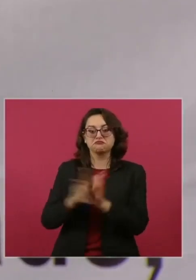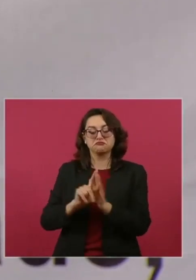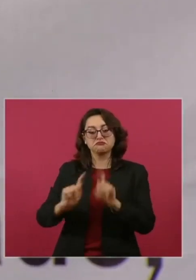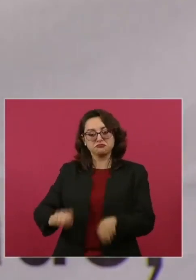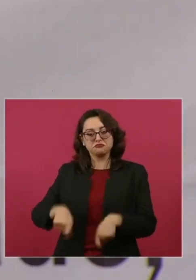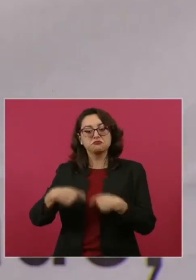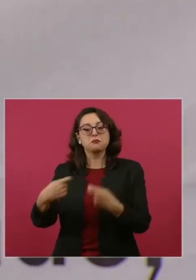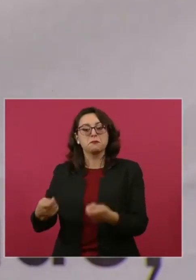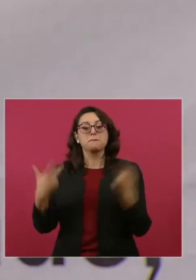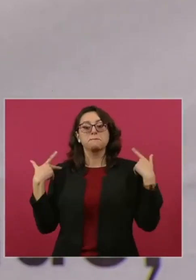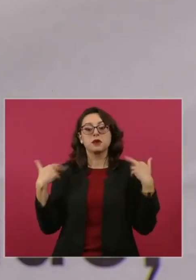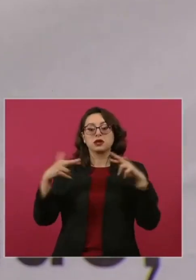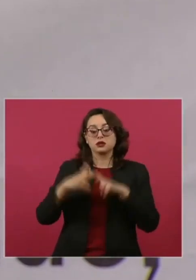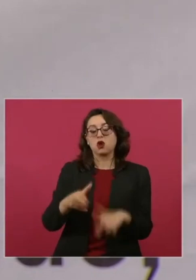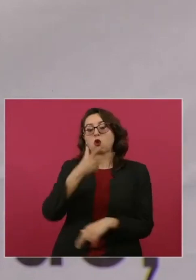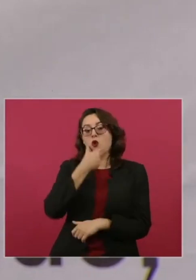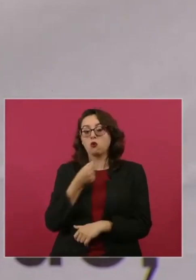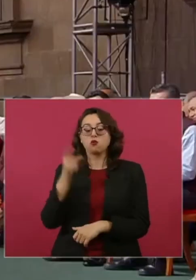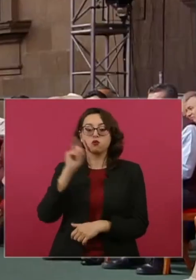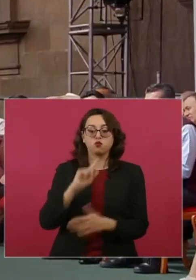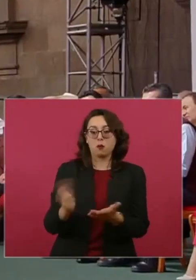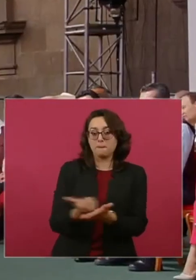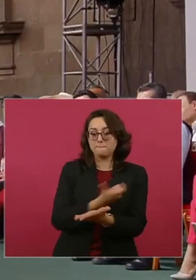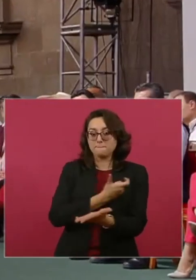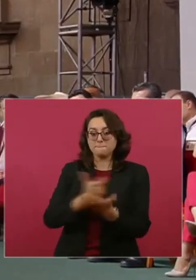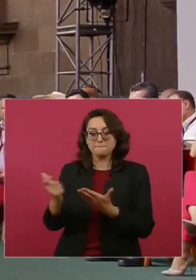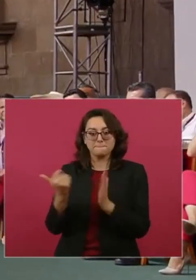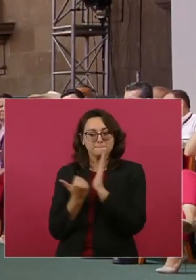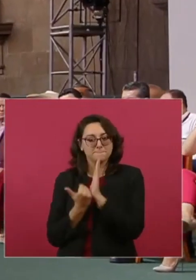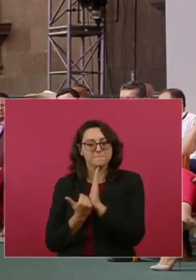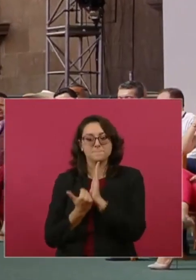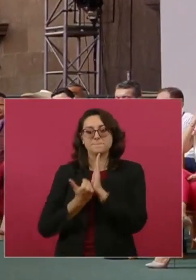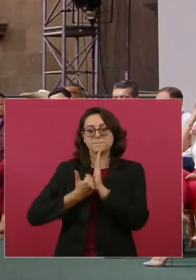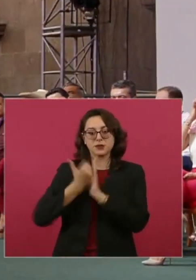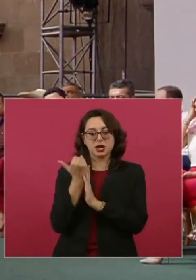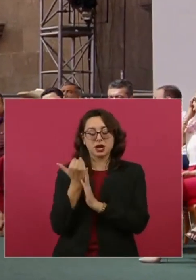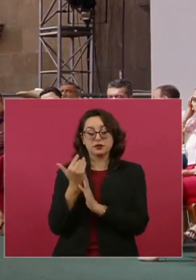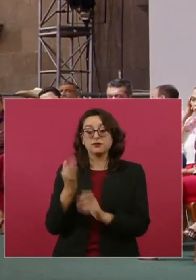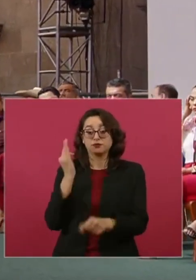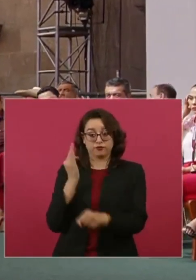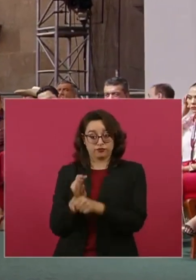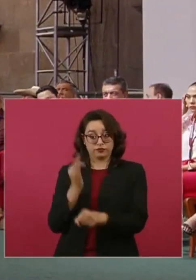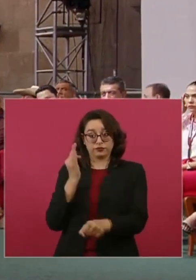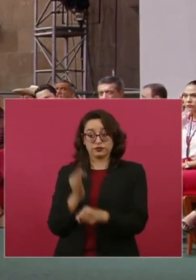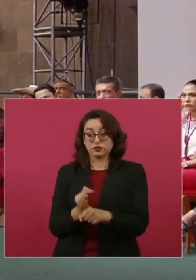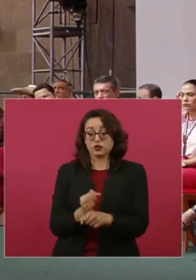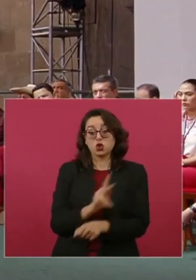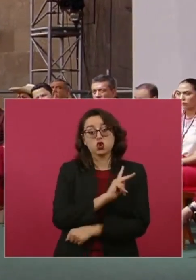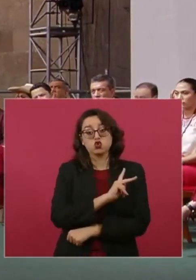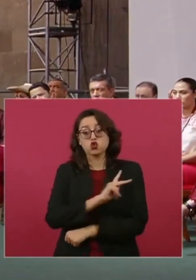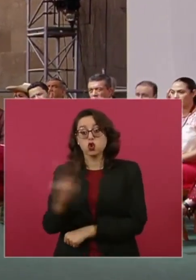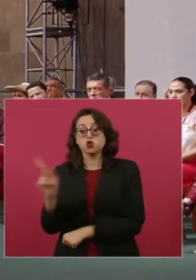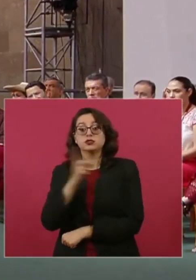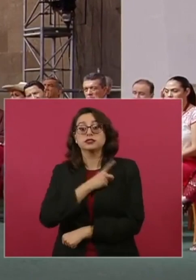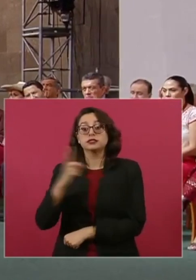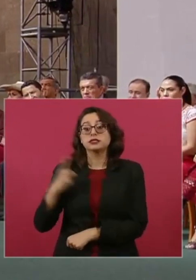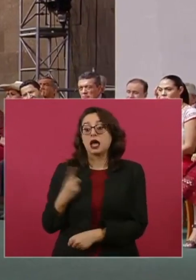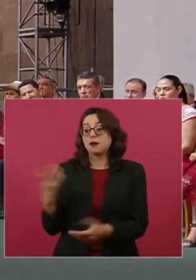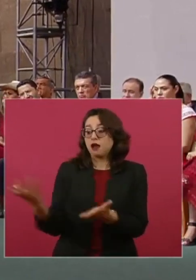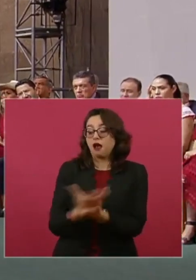salary. Maestras y de los maestros. Yes. So, ningún educador gana ahora menos de